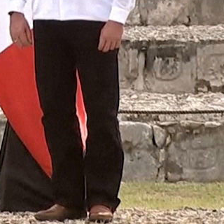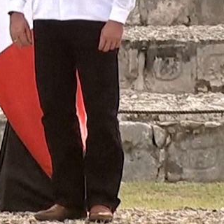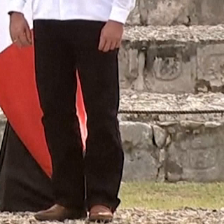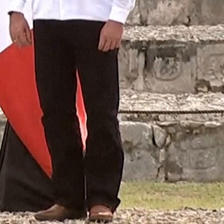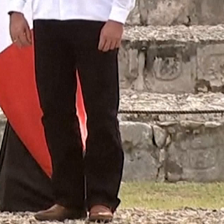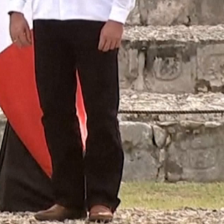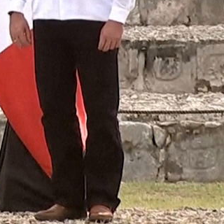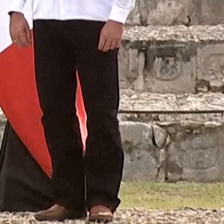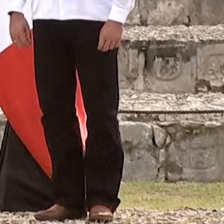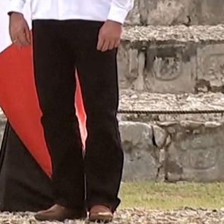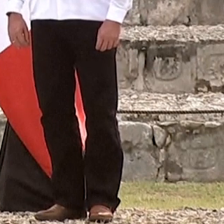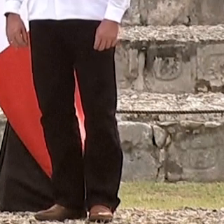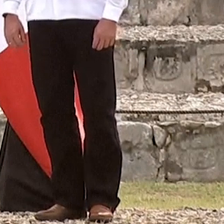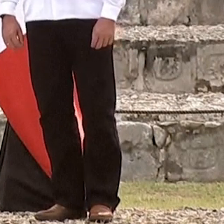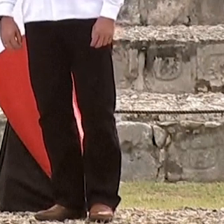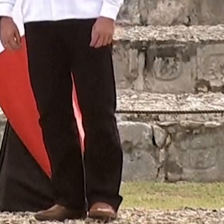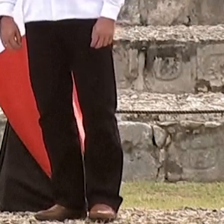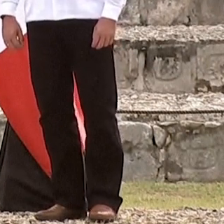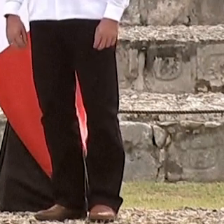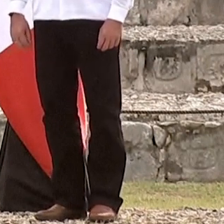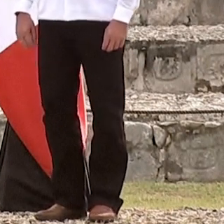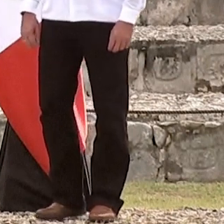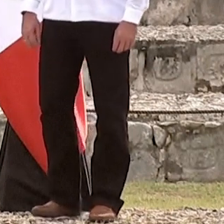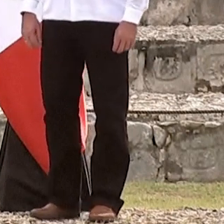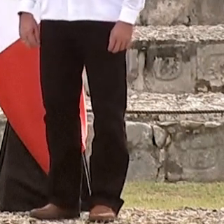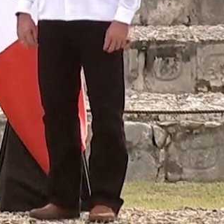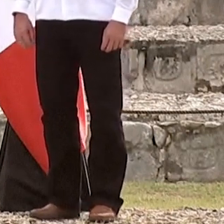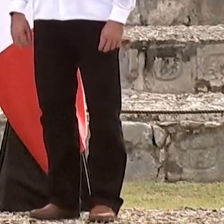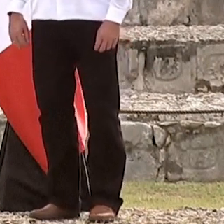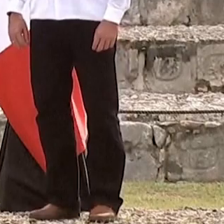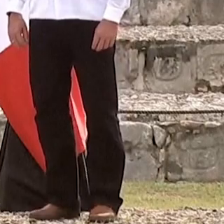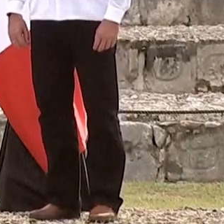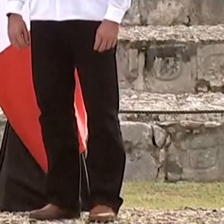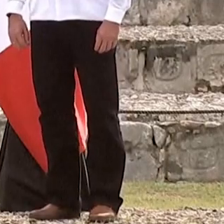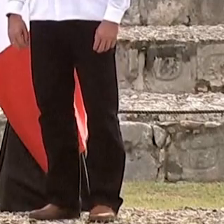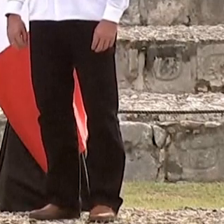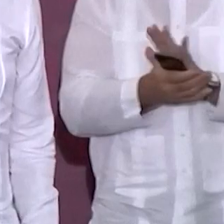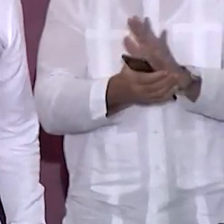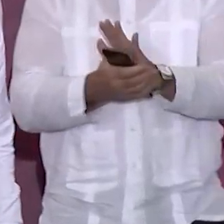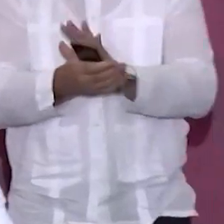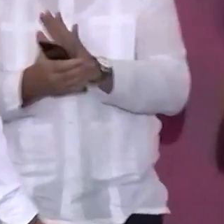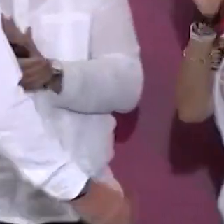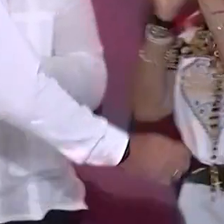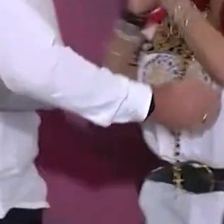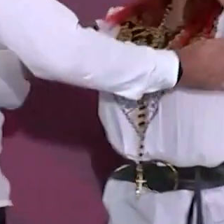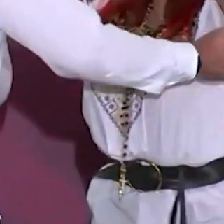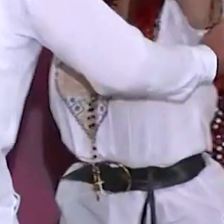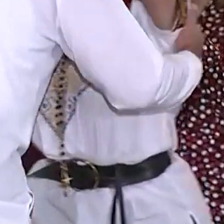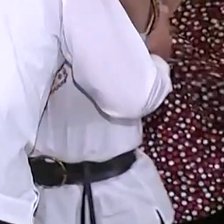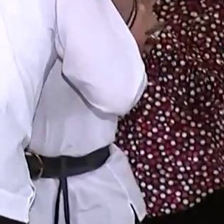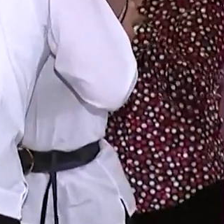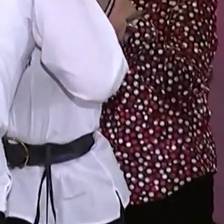Washington porque el gobierno de La Isla al igual que el de Venezuela y Nicaragua no fueron convocados durante la pandemia de